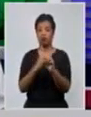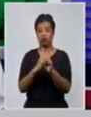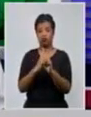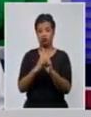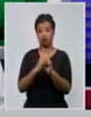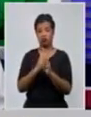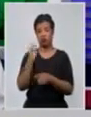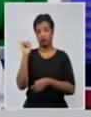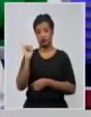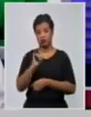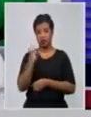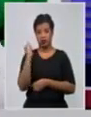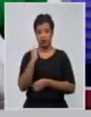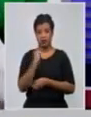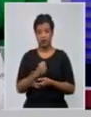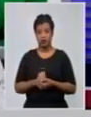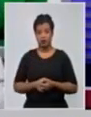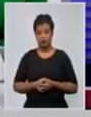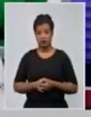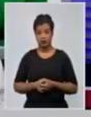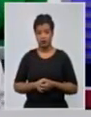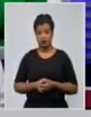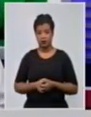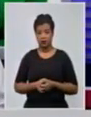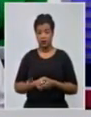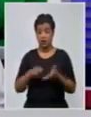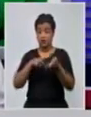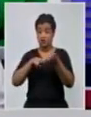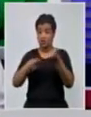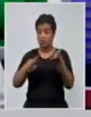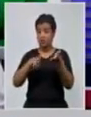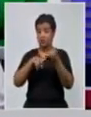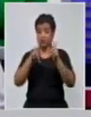viajeros internacionales. Por provincia,